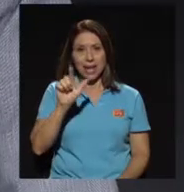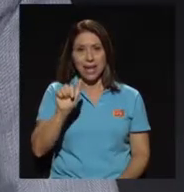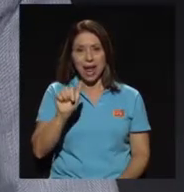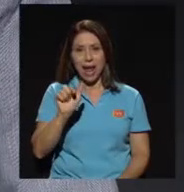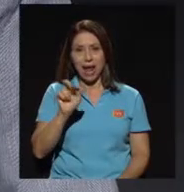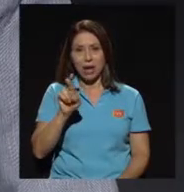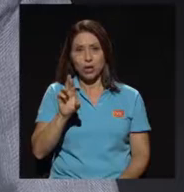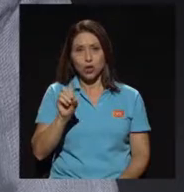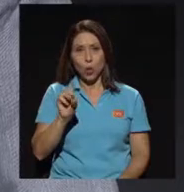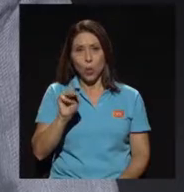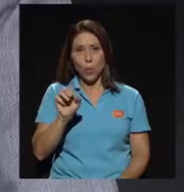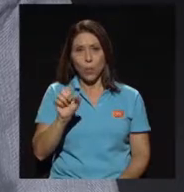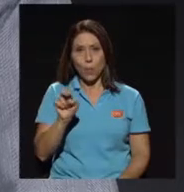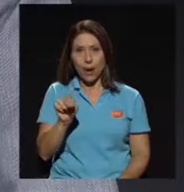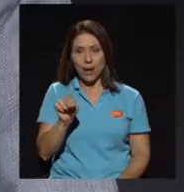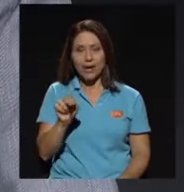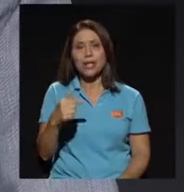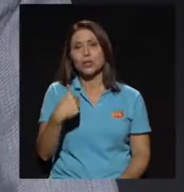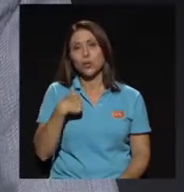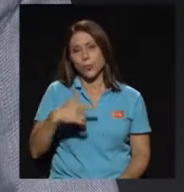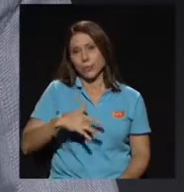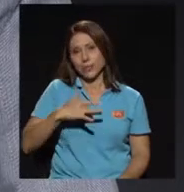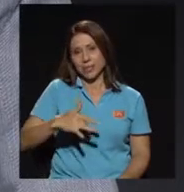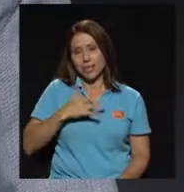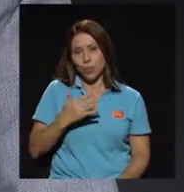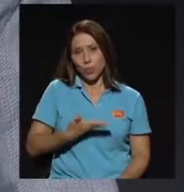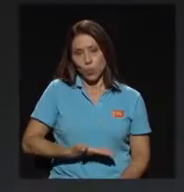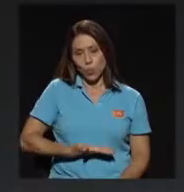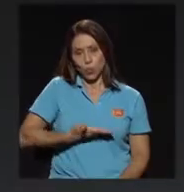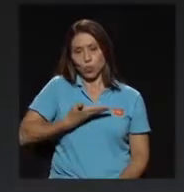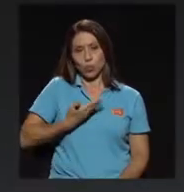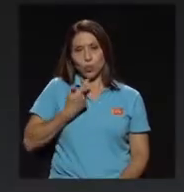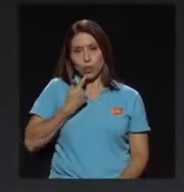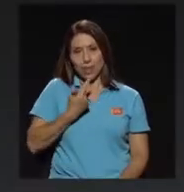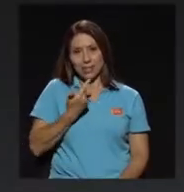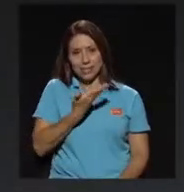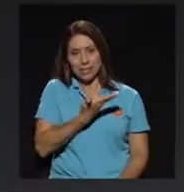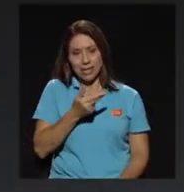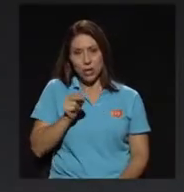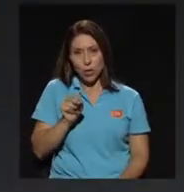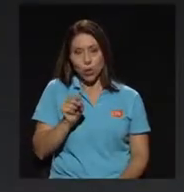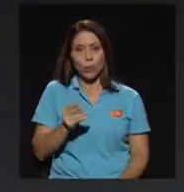muy orgulloso de decirlo,